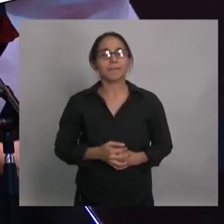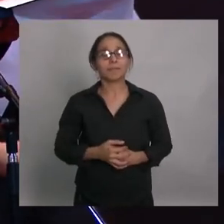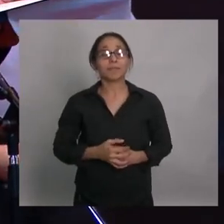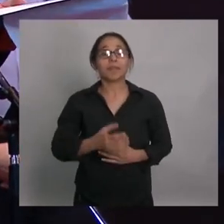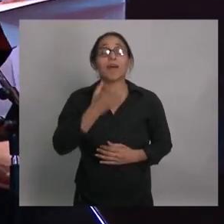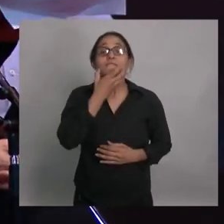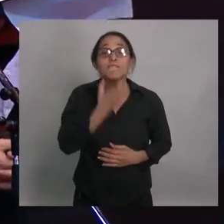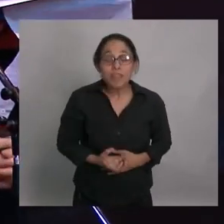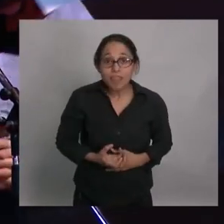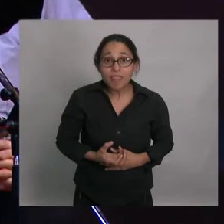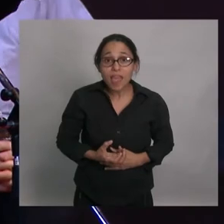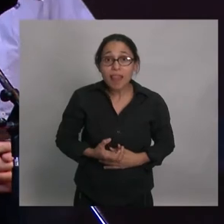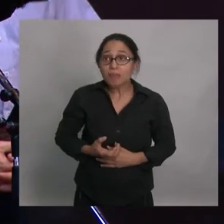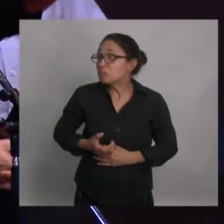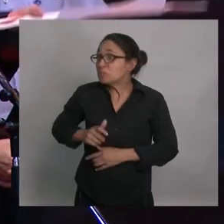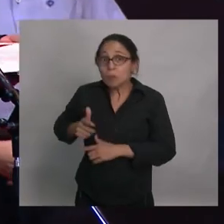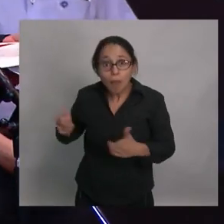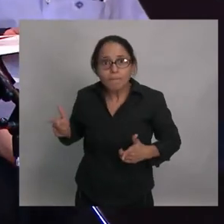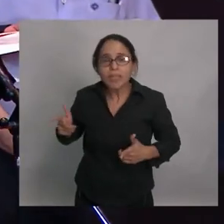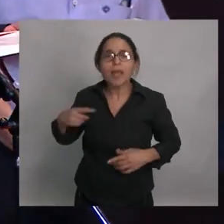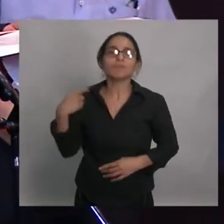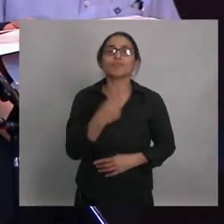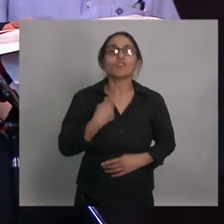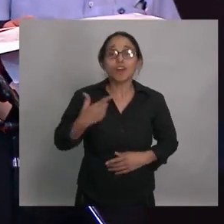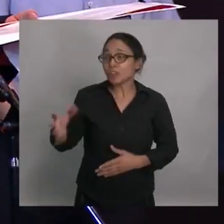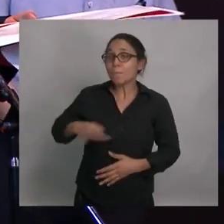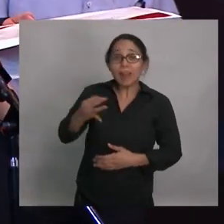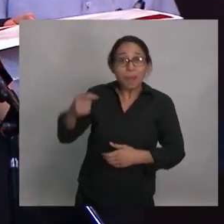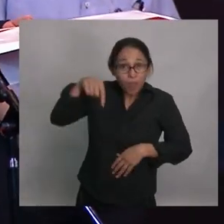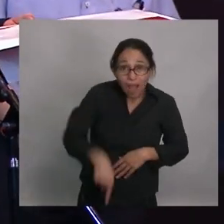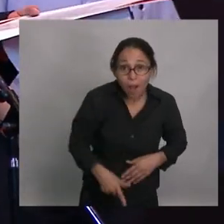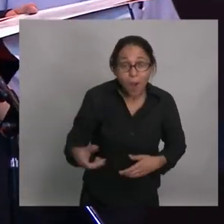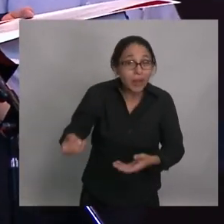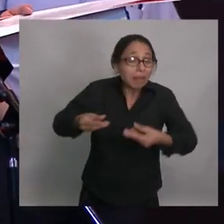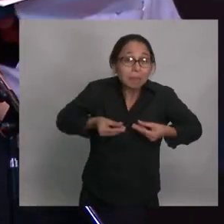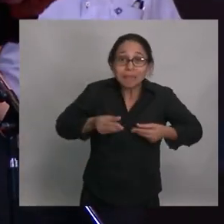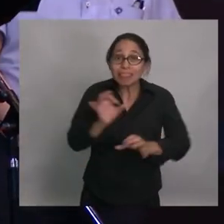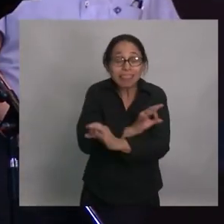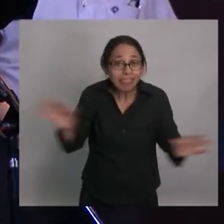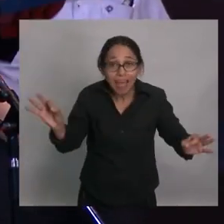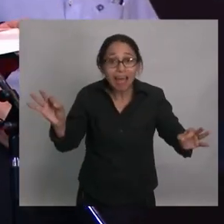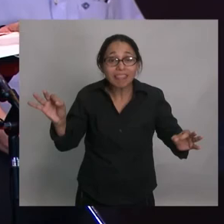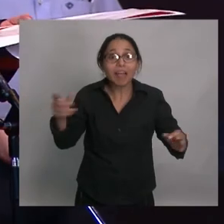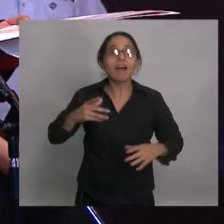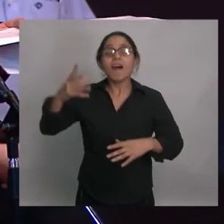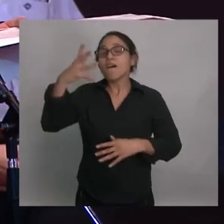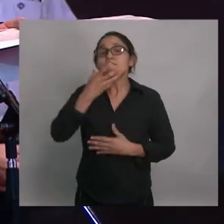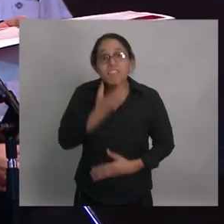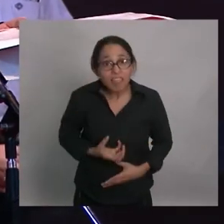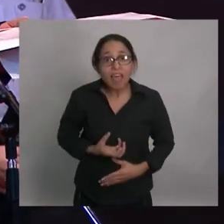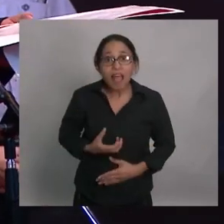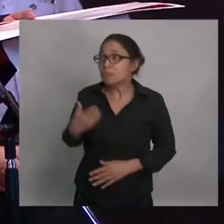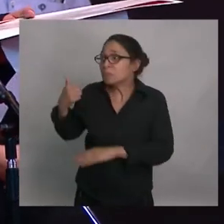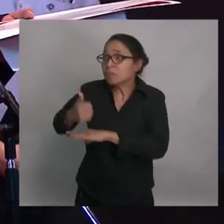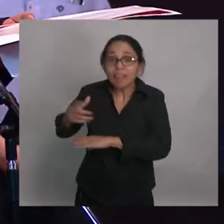incide el señor lo estuviéramos hoy aquí recibiendo este premio se incide en américa latina no estuviera luchando por ese sueño que es cuba hoy